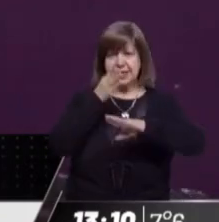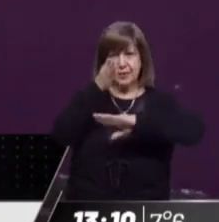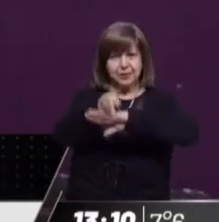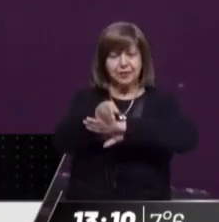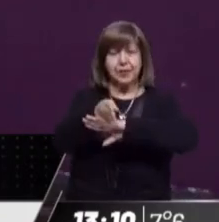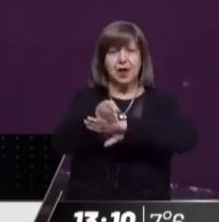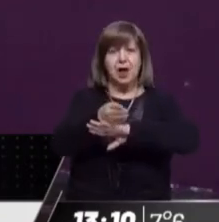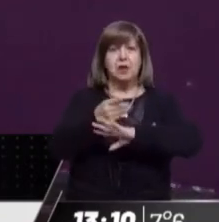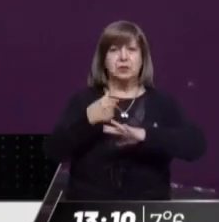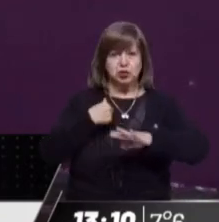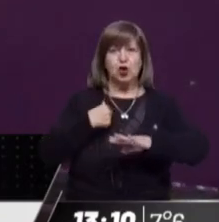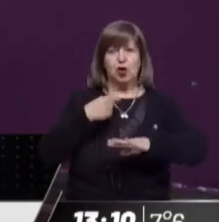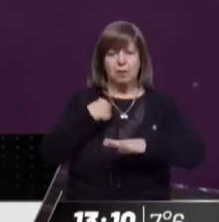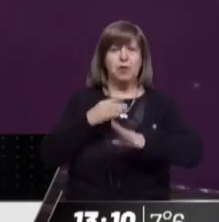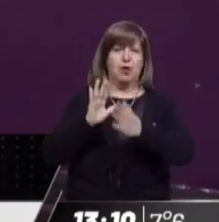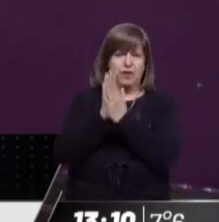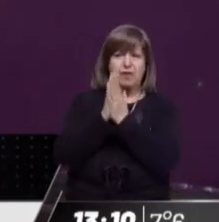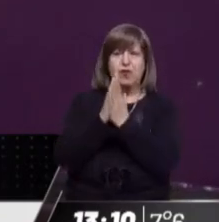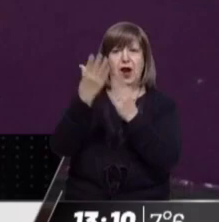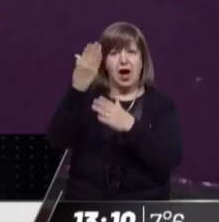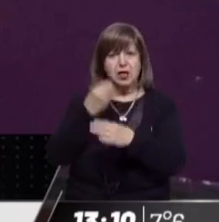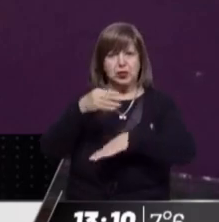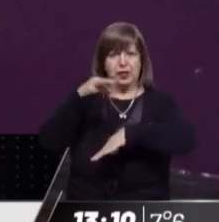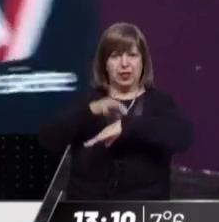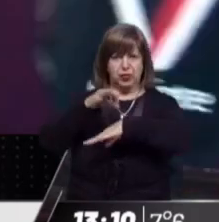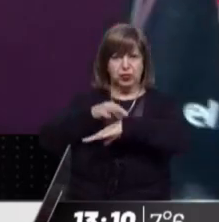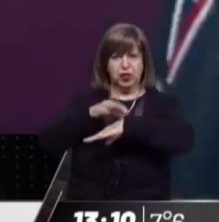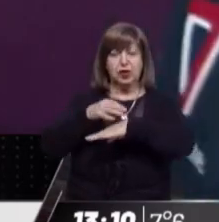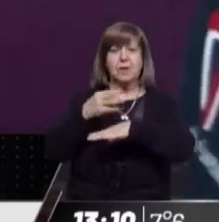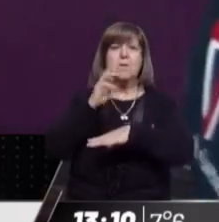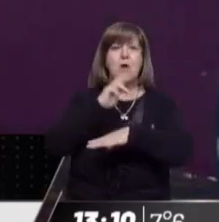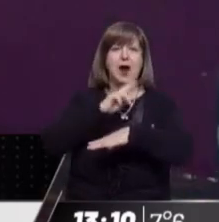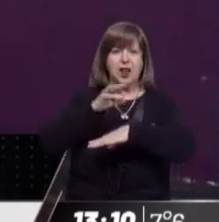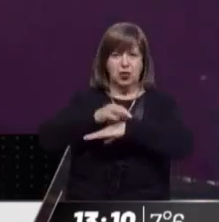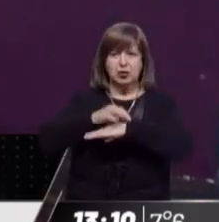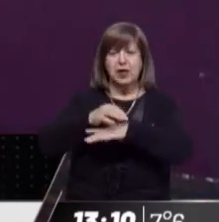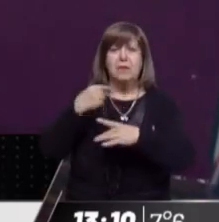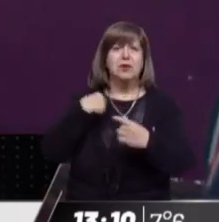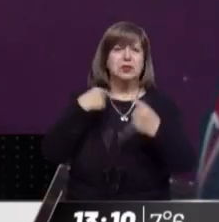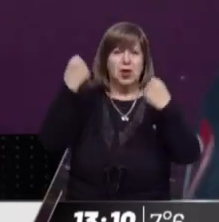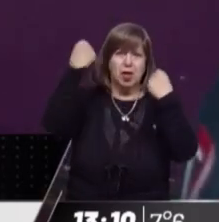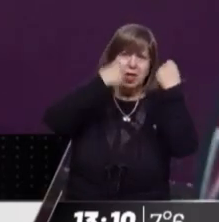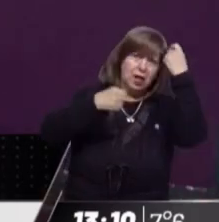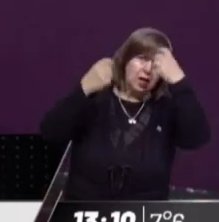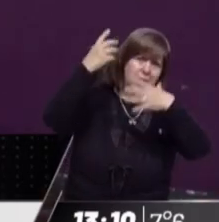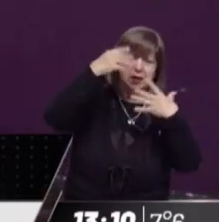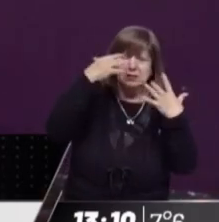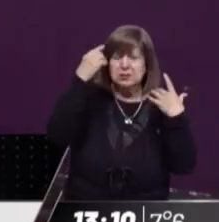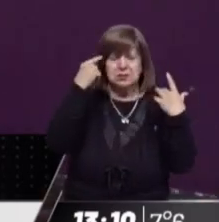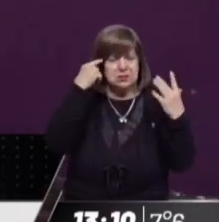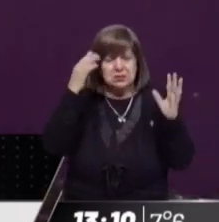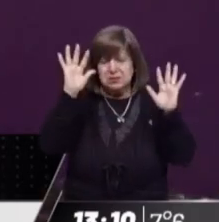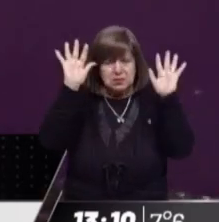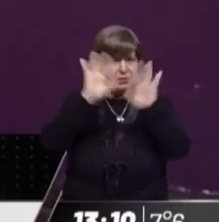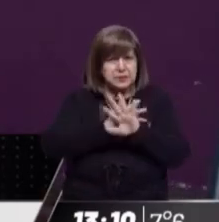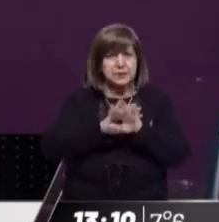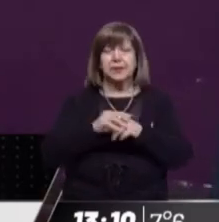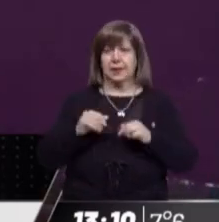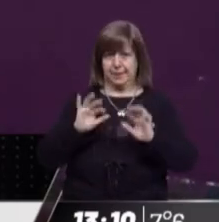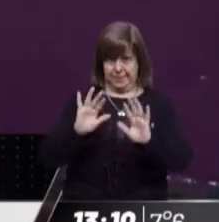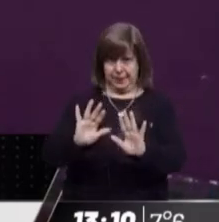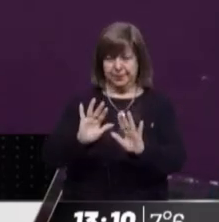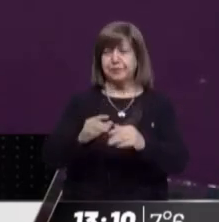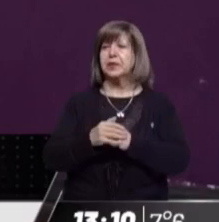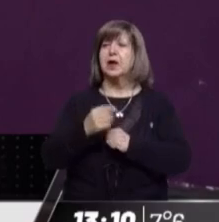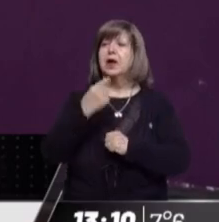por voluntad propia al hospital internarme ahora Contame la situación de pareja ustedes tuvieron 24 años juntos